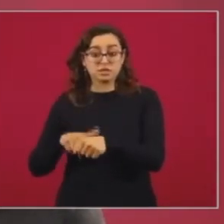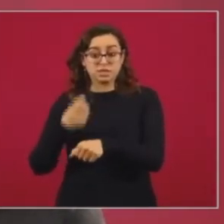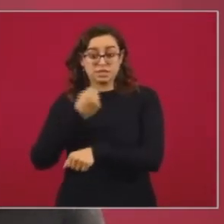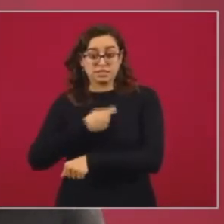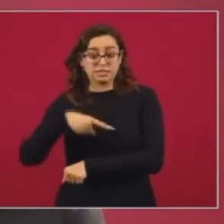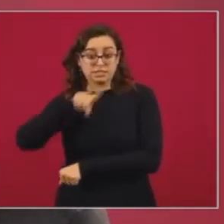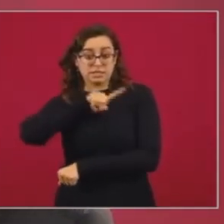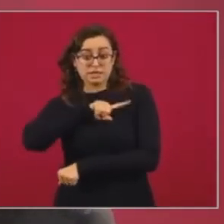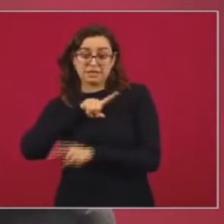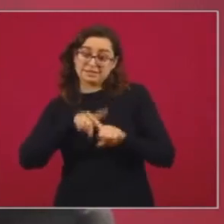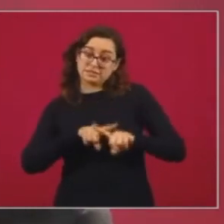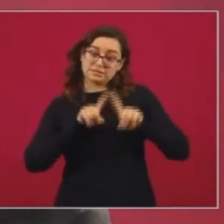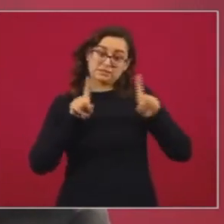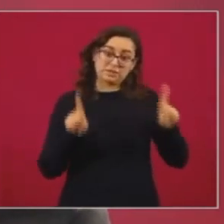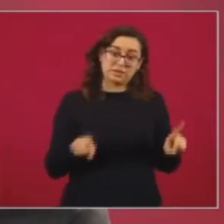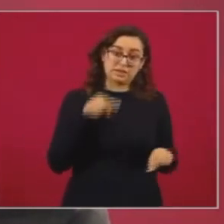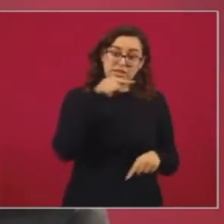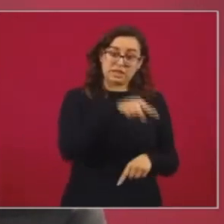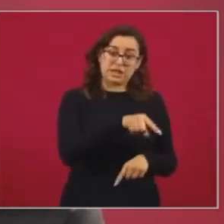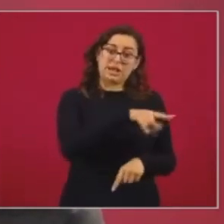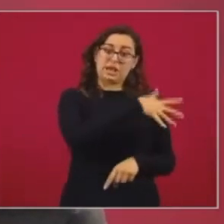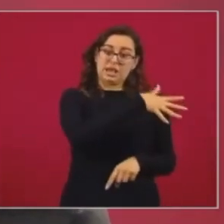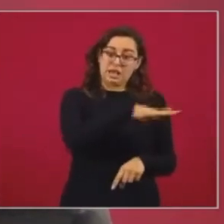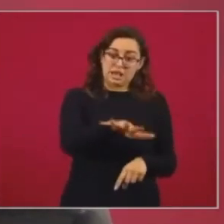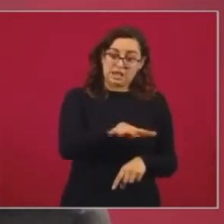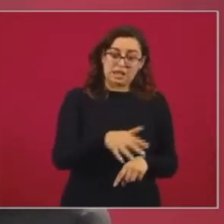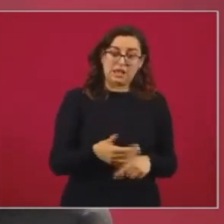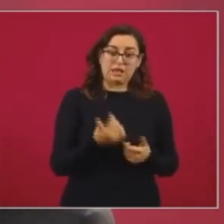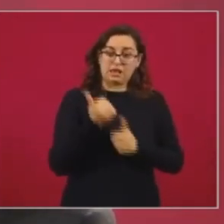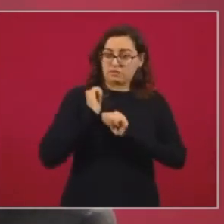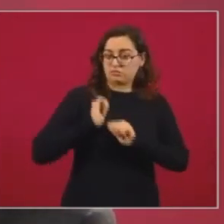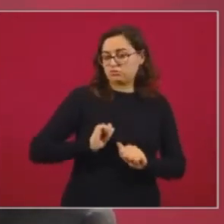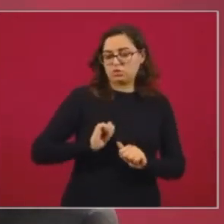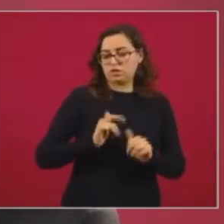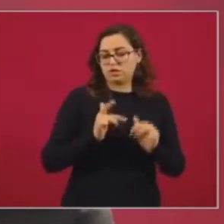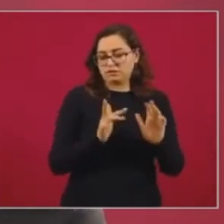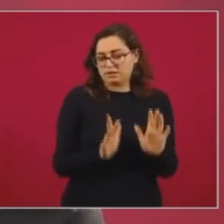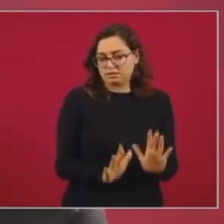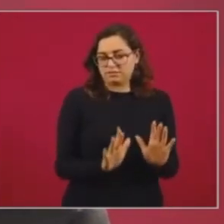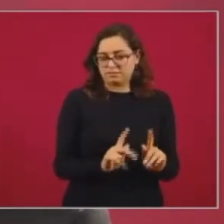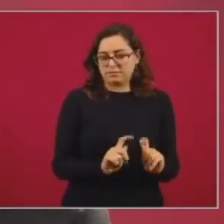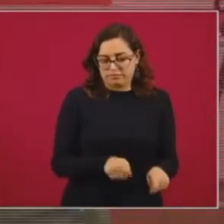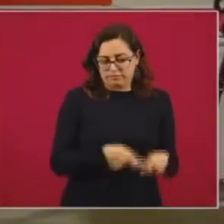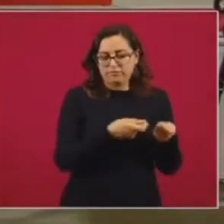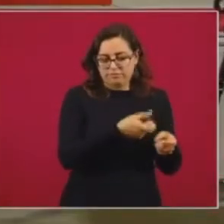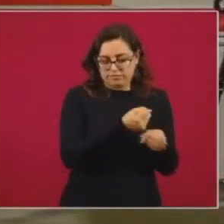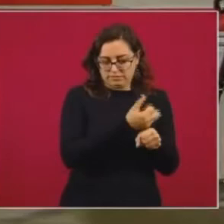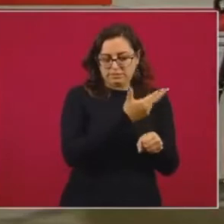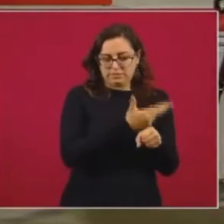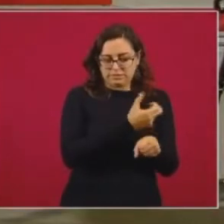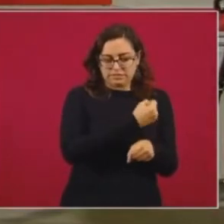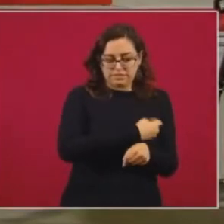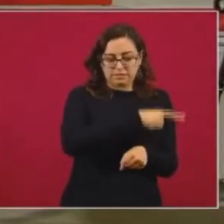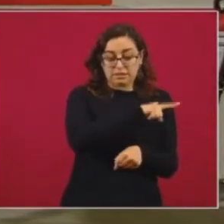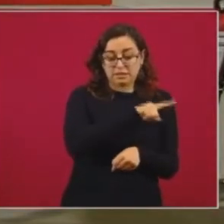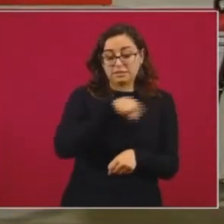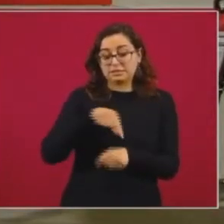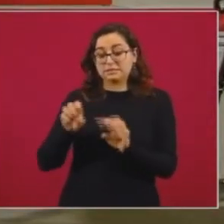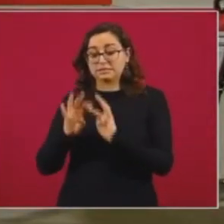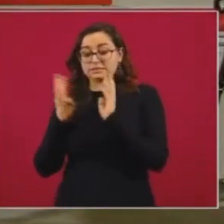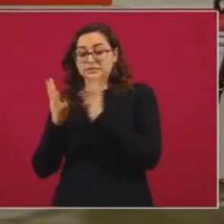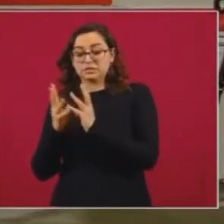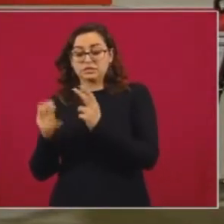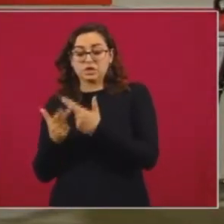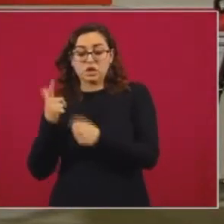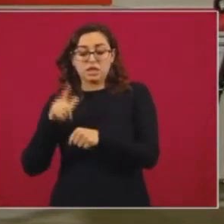General, ya lo hemos dicho. El Consejo de Salubridad General es una autoridad sanitaria, el que preside el secretario de Salud. El Consejo Nacional de Salud